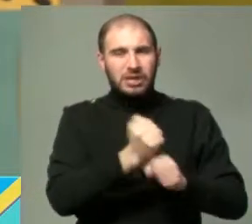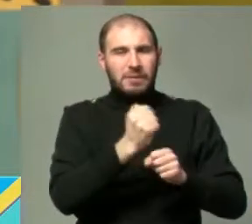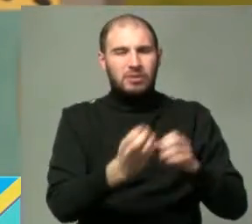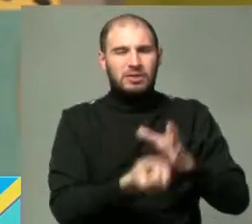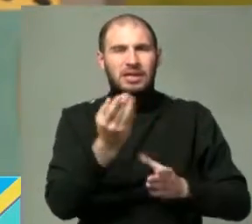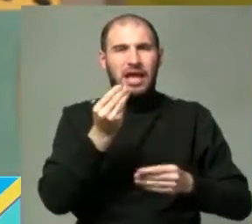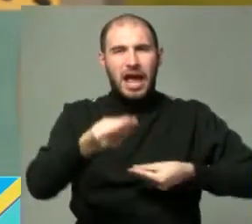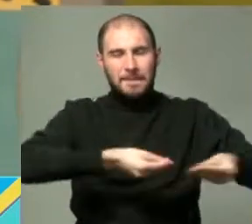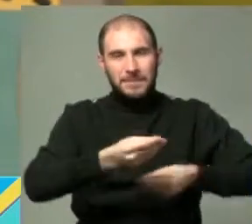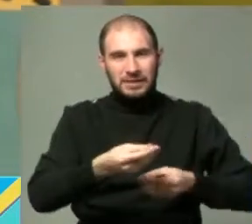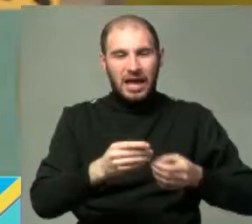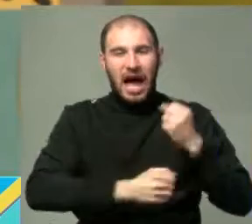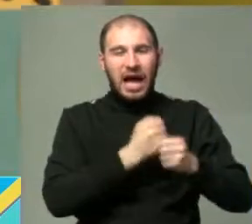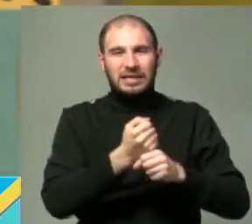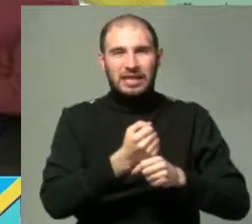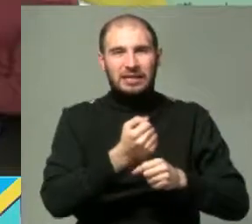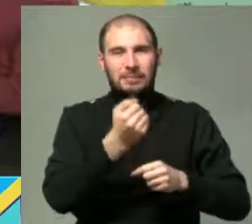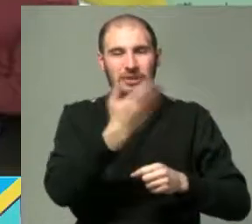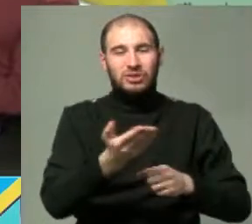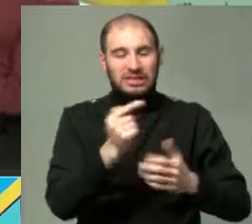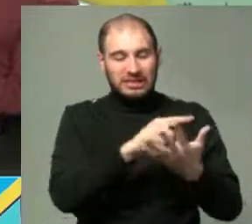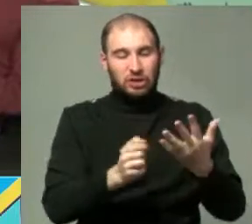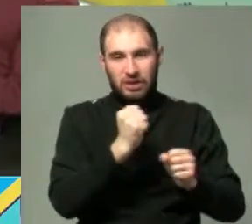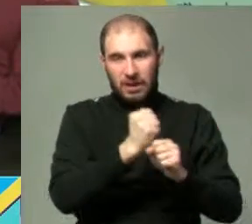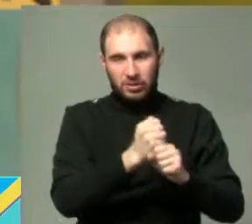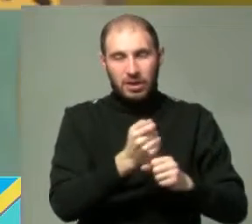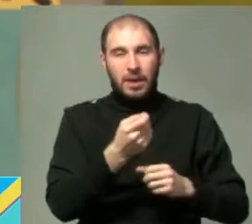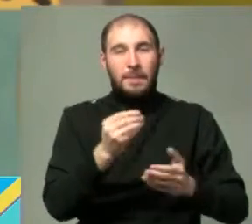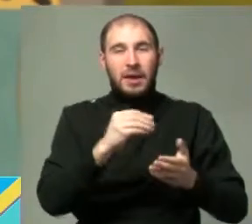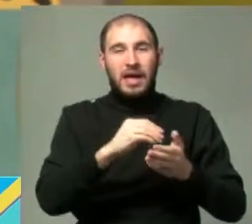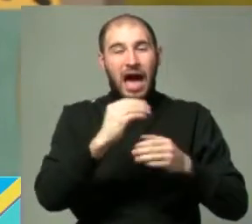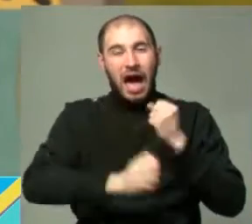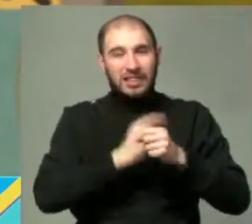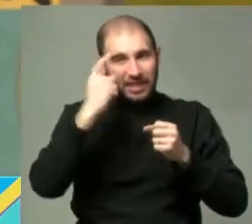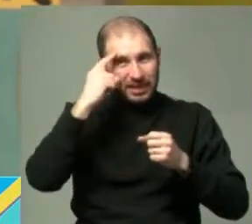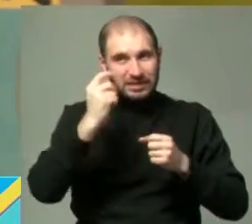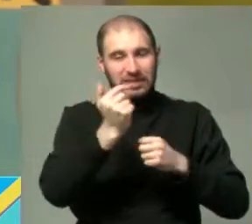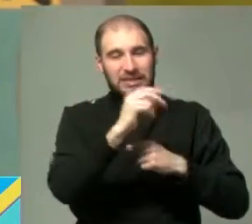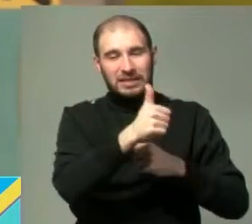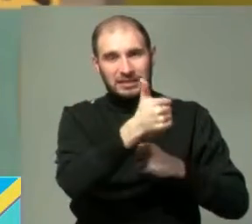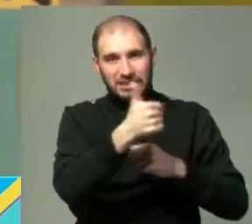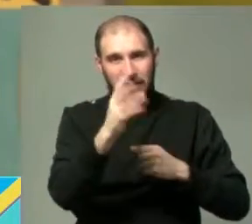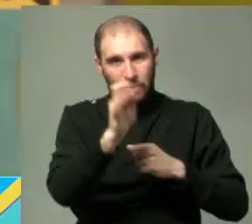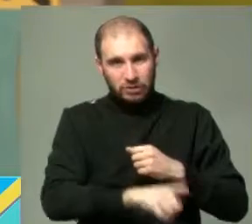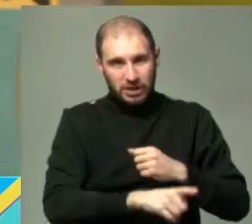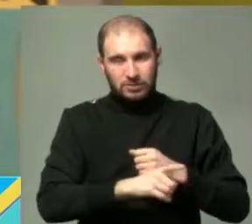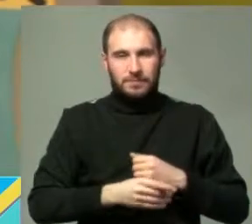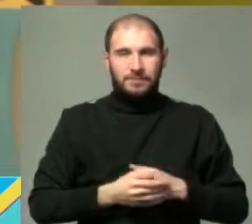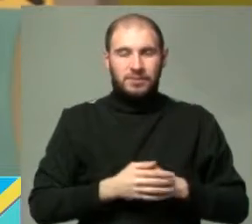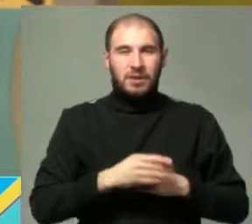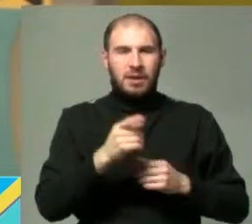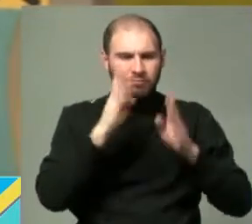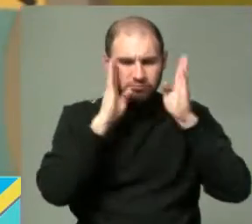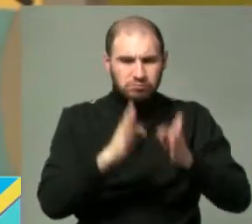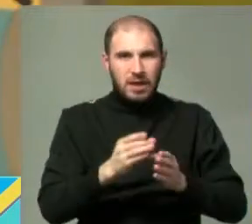generan aquellas empresas que tienen hasta 5 empleados. Y si le agregás hasta 10 empleados, te vas a 2/3 del empleo. O sea que a veces están